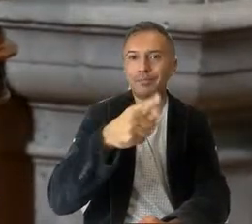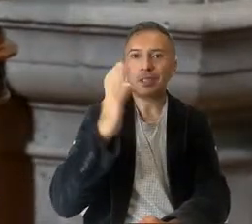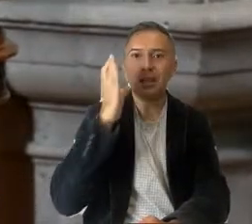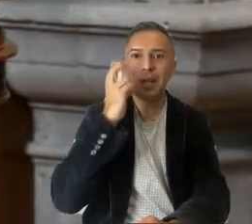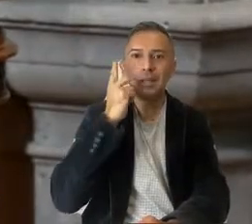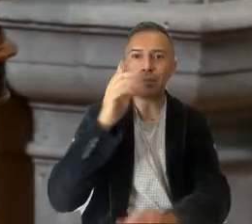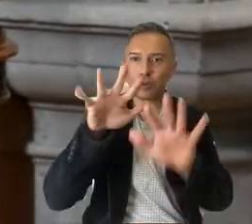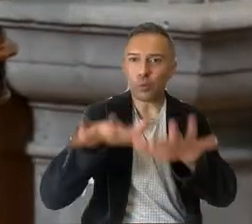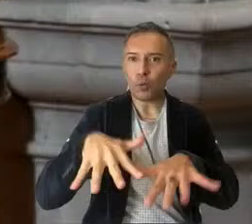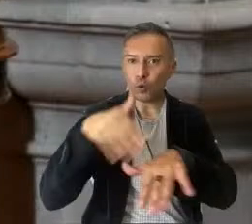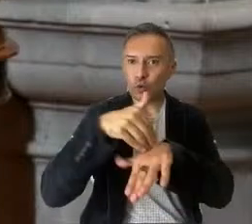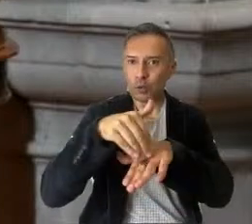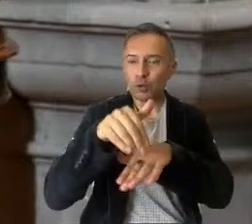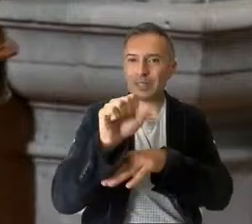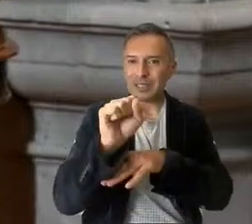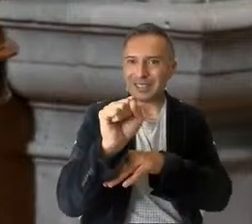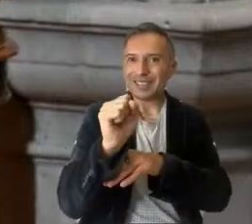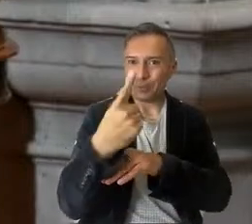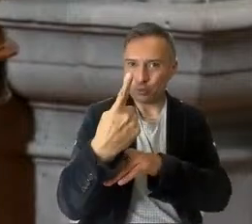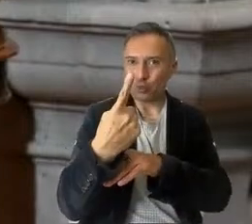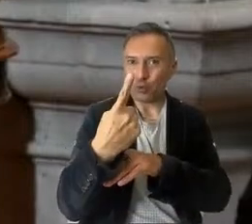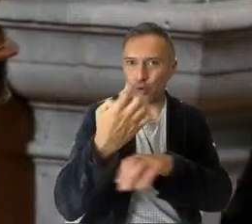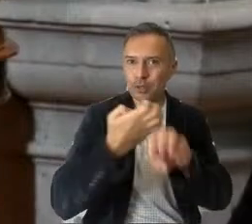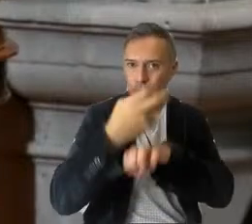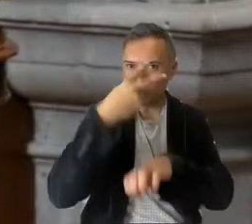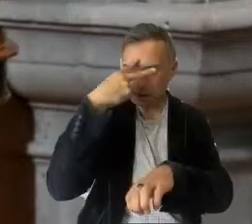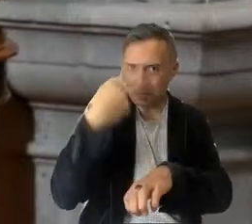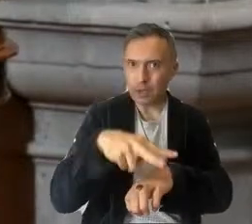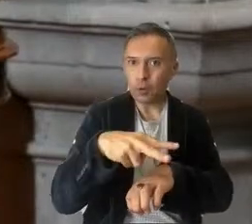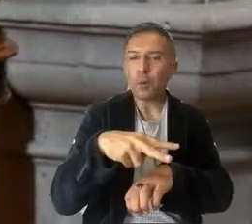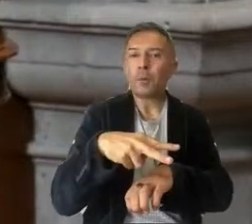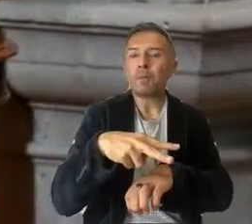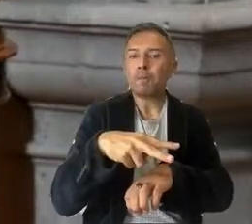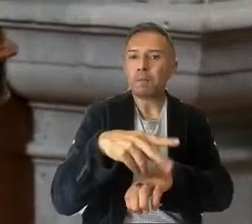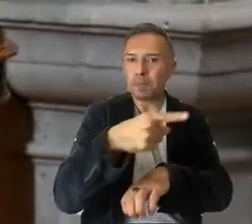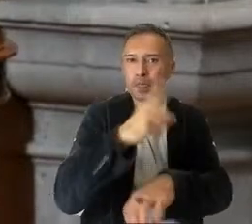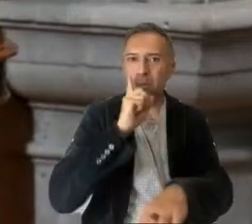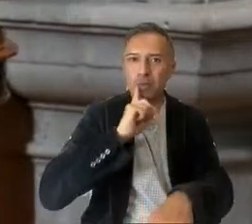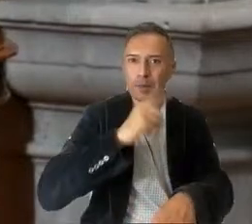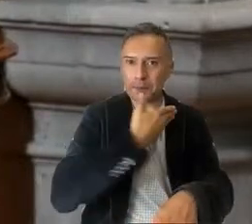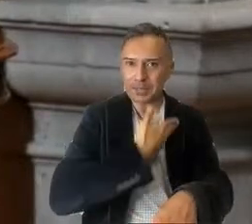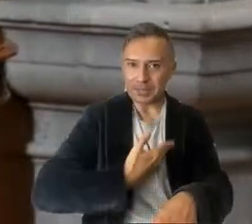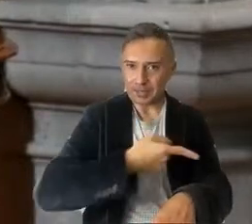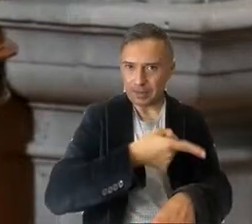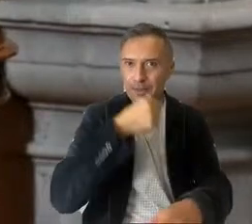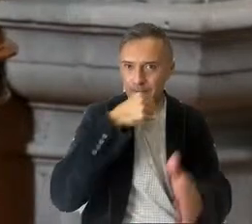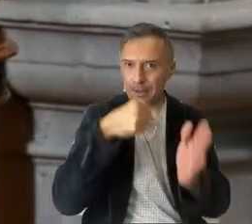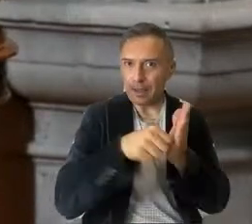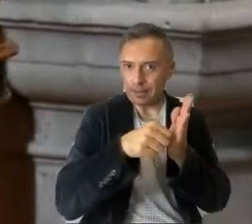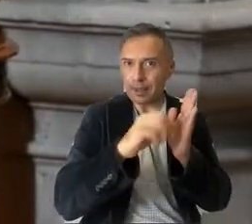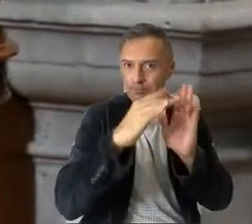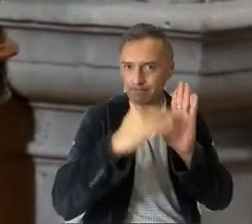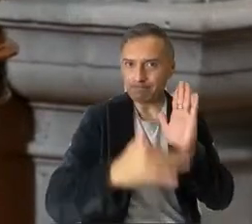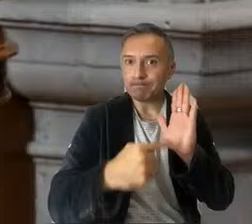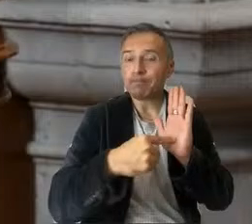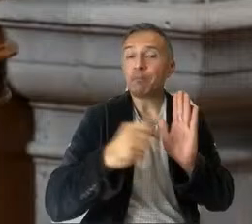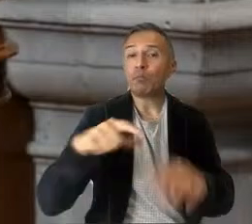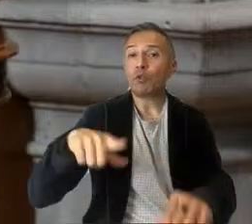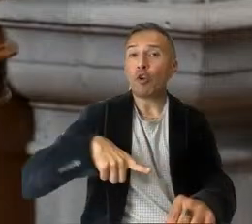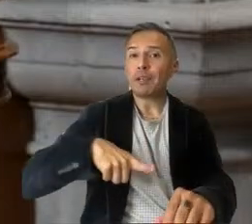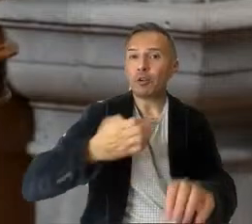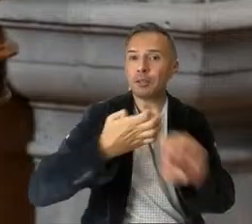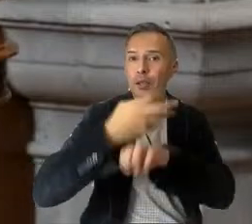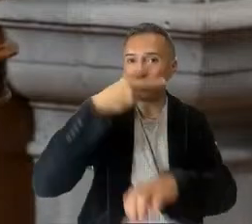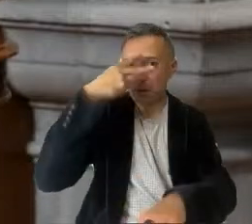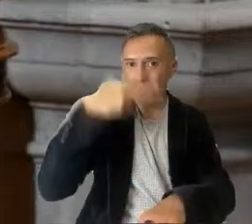la Honorable 61ª Legislatura del Estado de México, presente. El Gobierno del Estado de